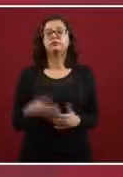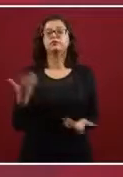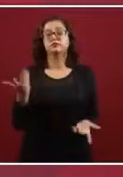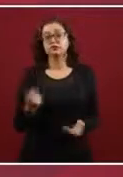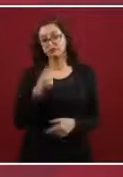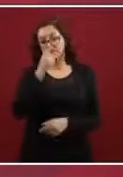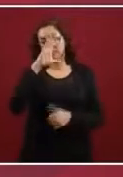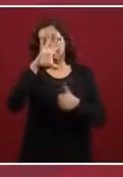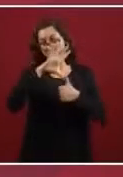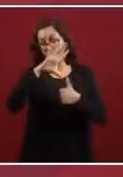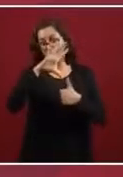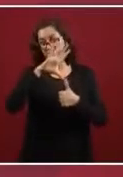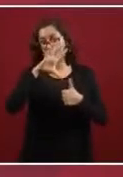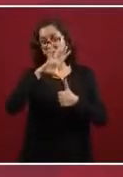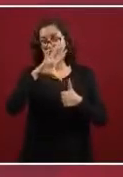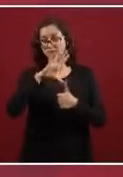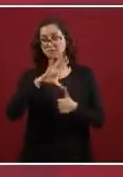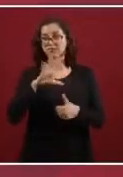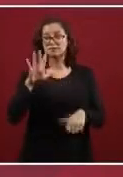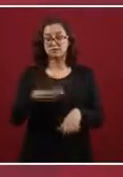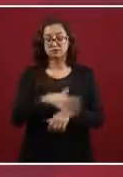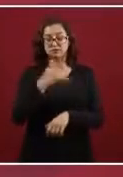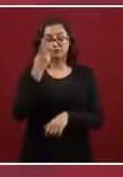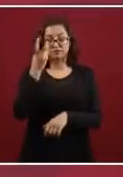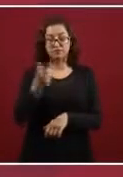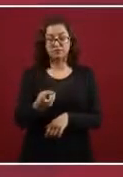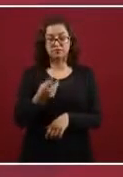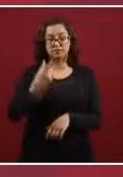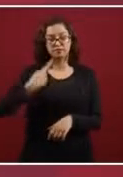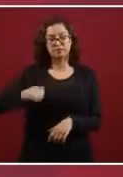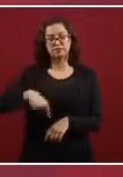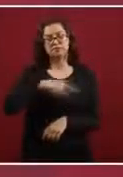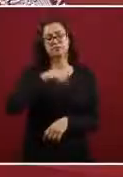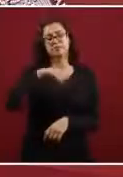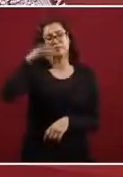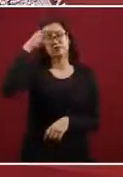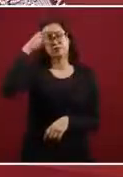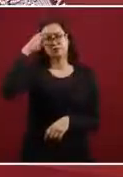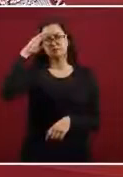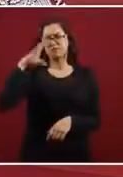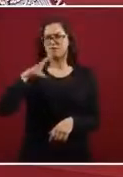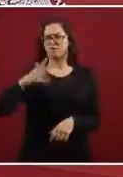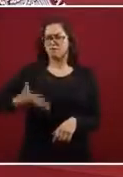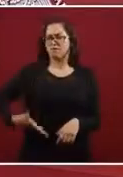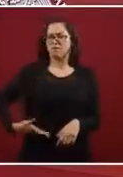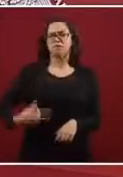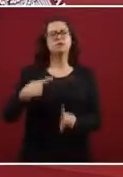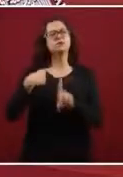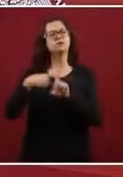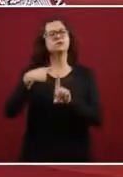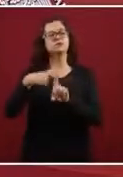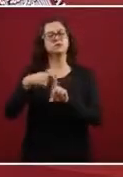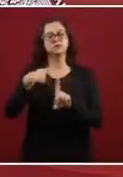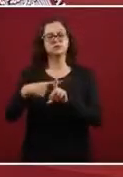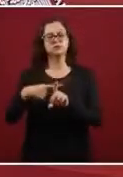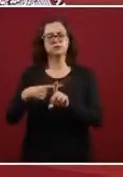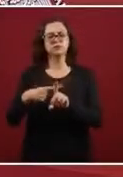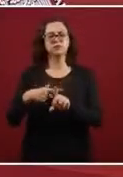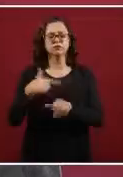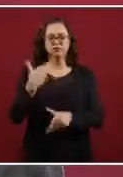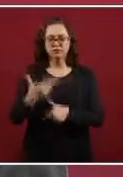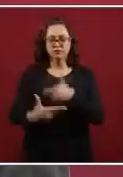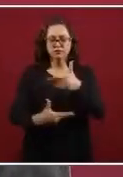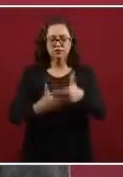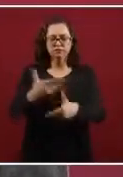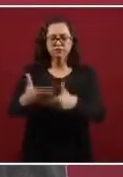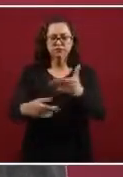de Norteamérica, y con ello pues vemos con orgullo y optimismo hacia los meses próximos que